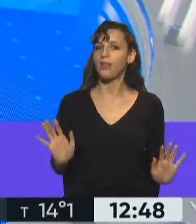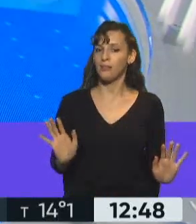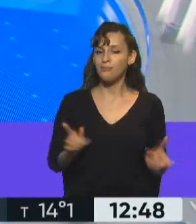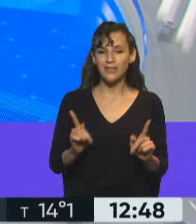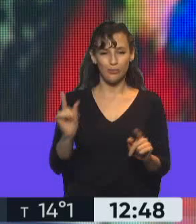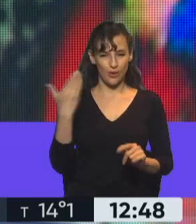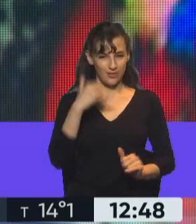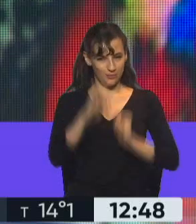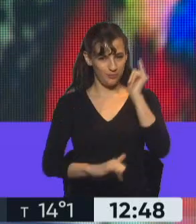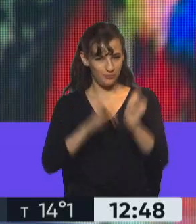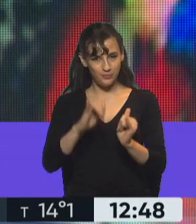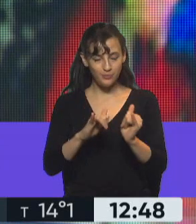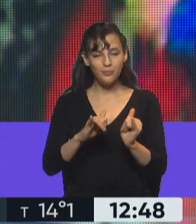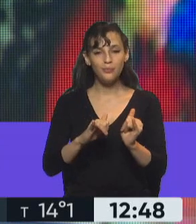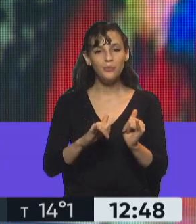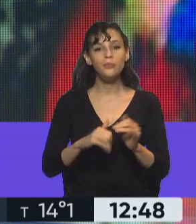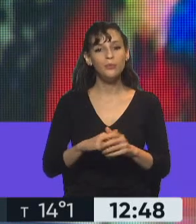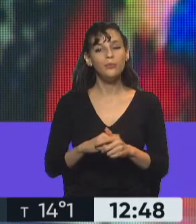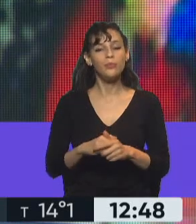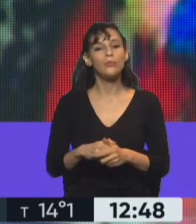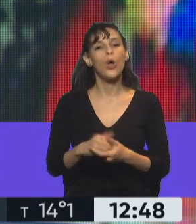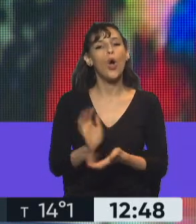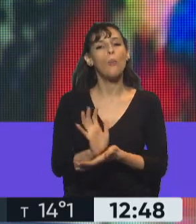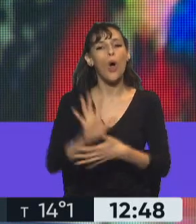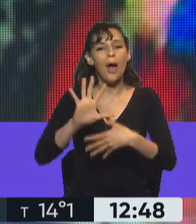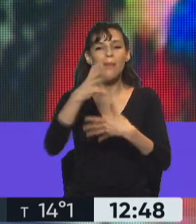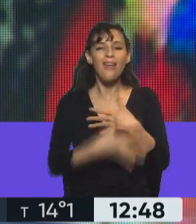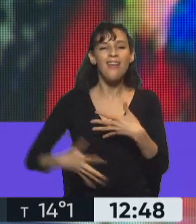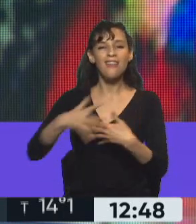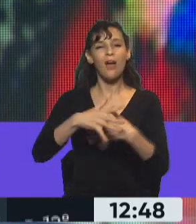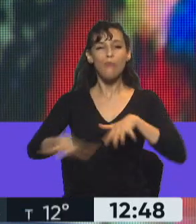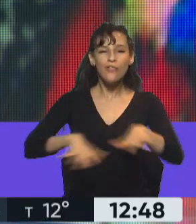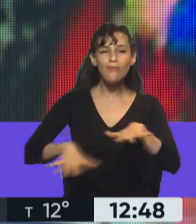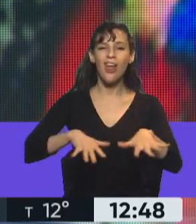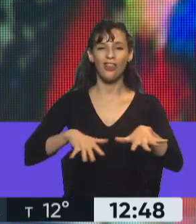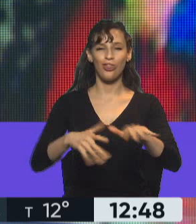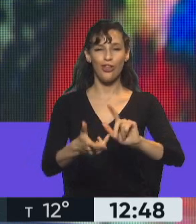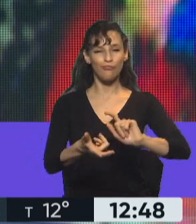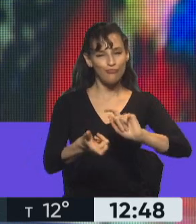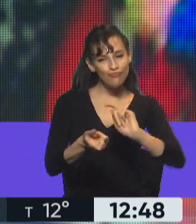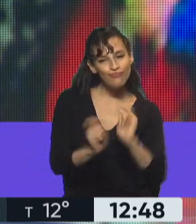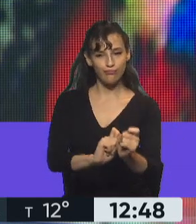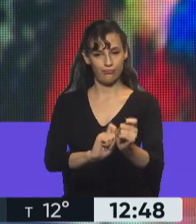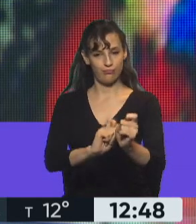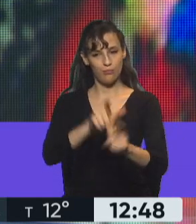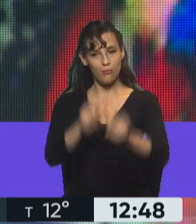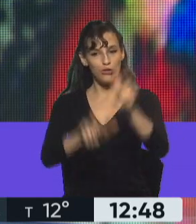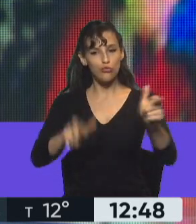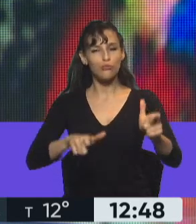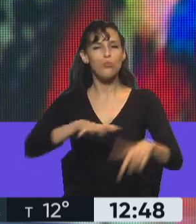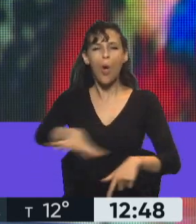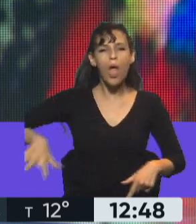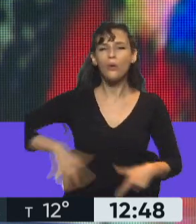mencionabas, ¿no? Que viene a ser como todo un movimiento en Latinoamérica. Vemos en Colombia cómo el pueblo está en las calles, ¿no?